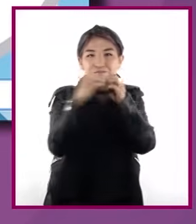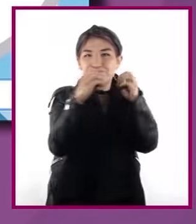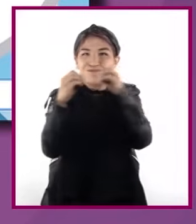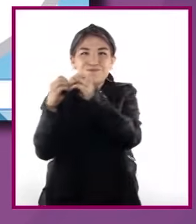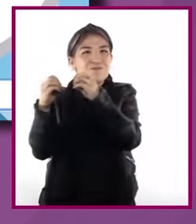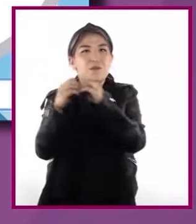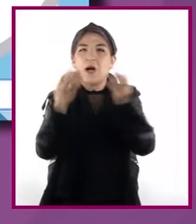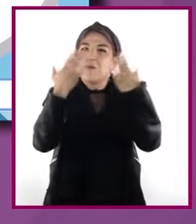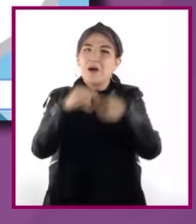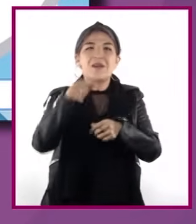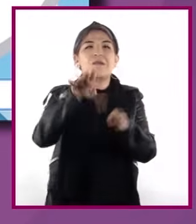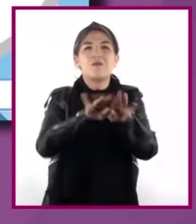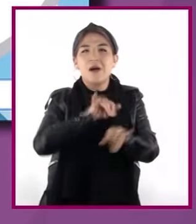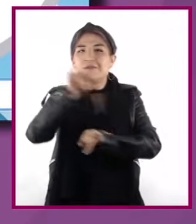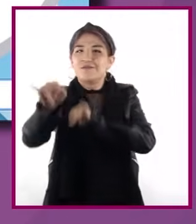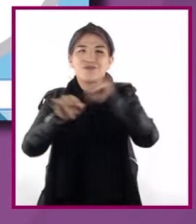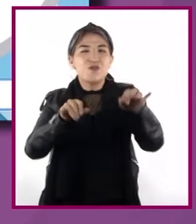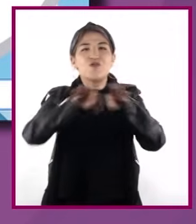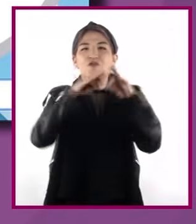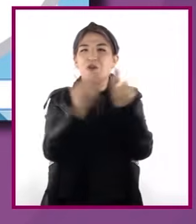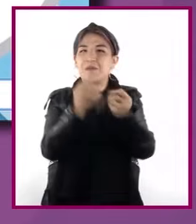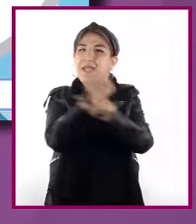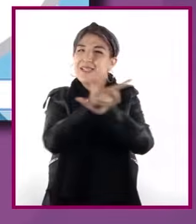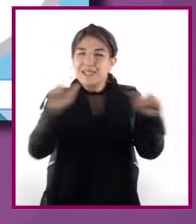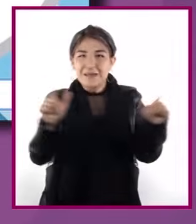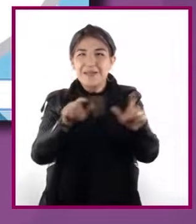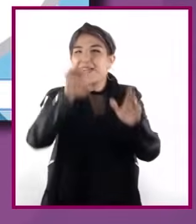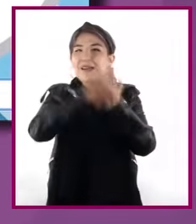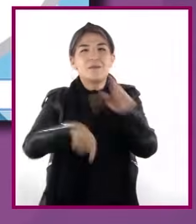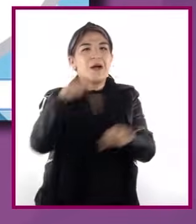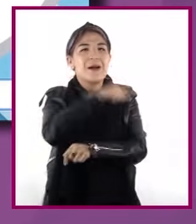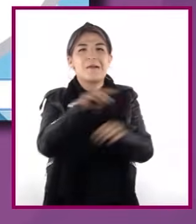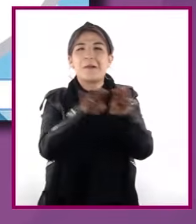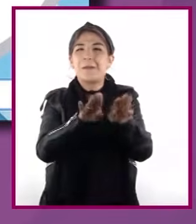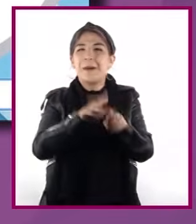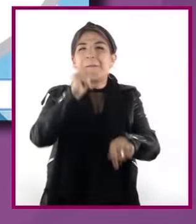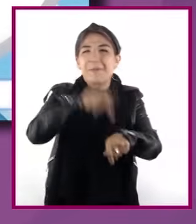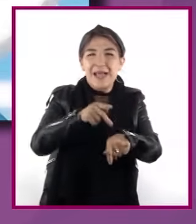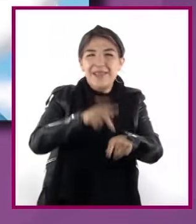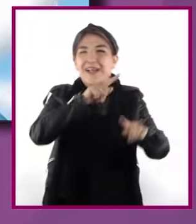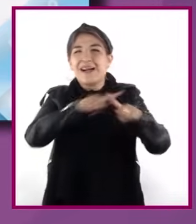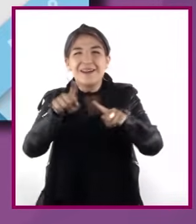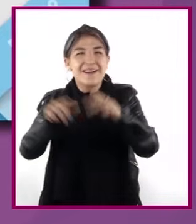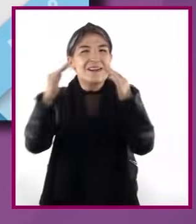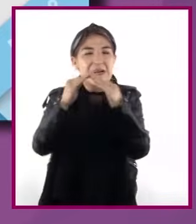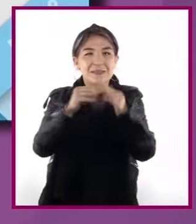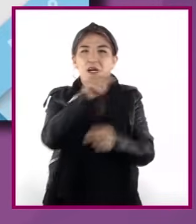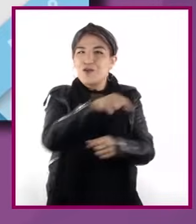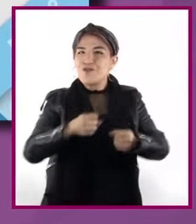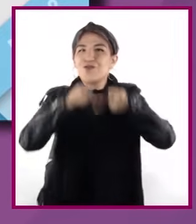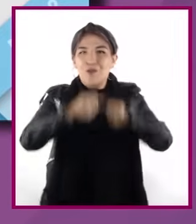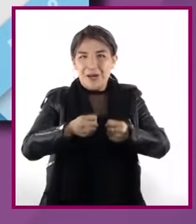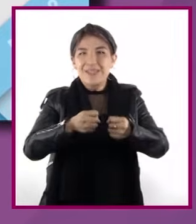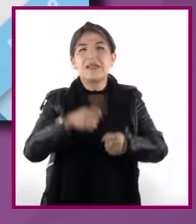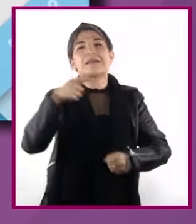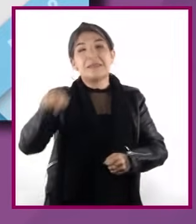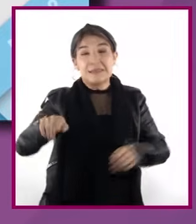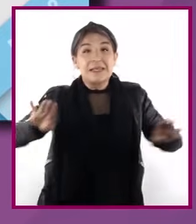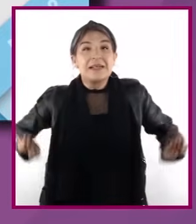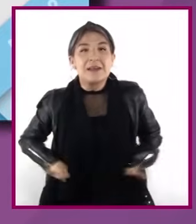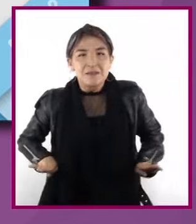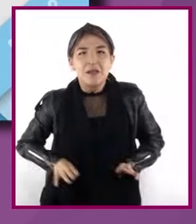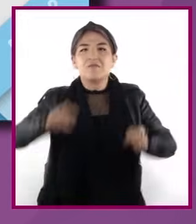partículas tengan una estructura definida, como en el caso de los sólidos. Debido a esta característica, mi